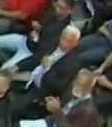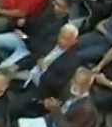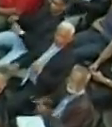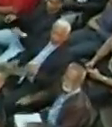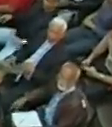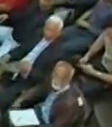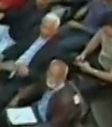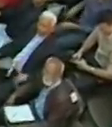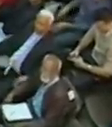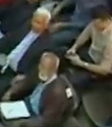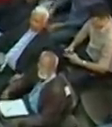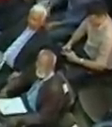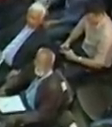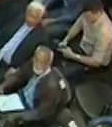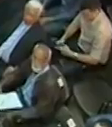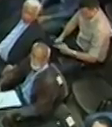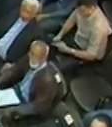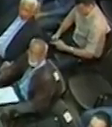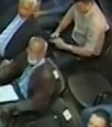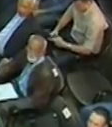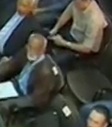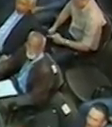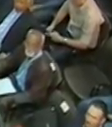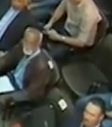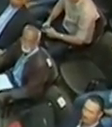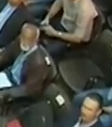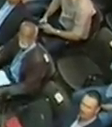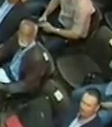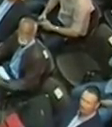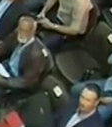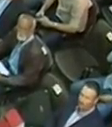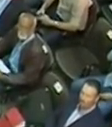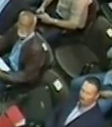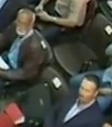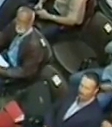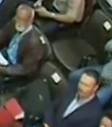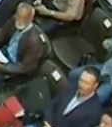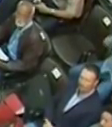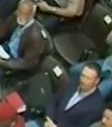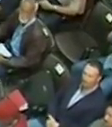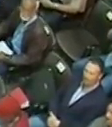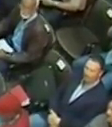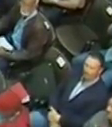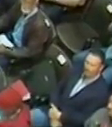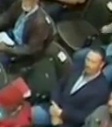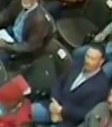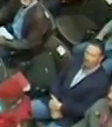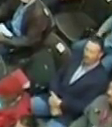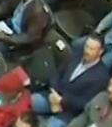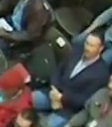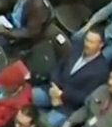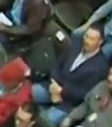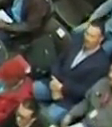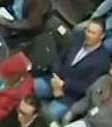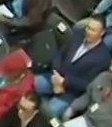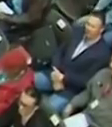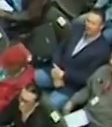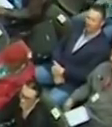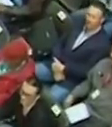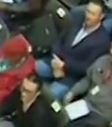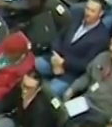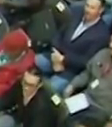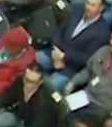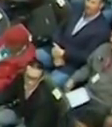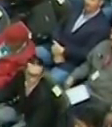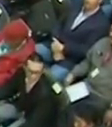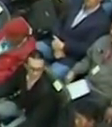Y que lo sepa el imperio, porque nosotras y nosotros, inspirados en